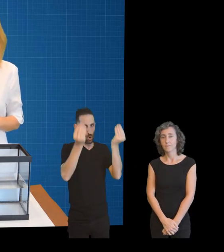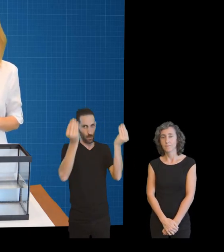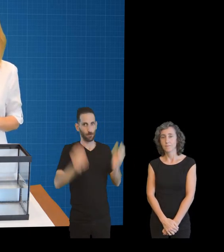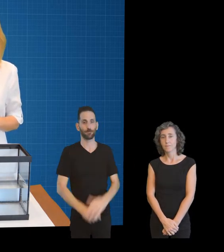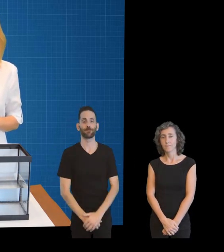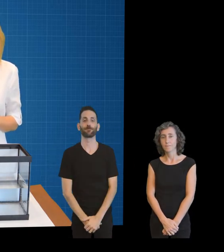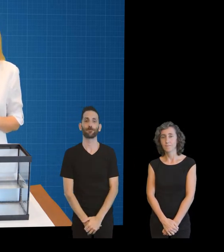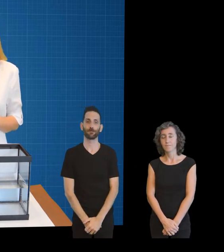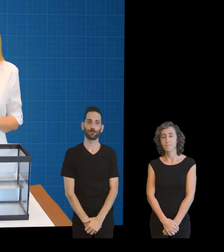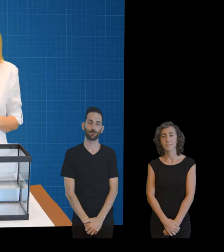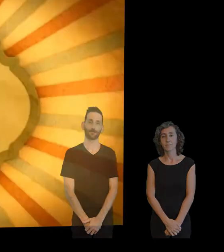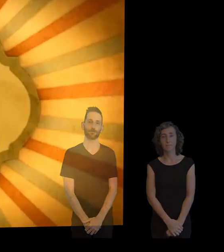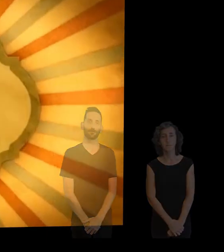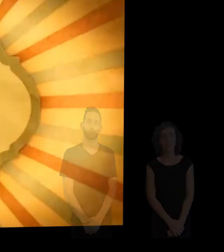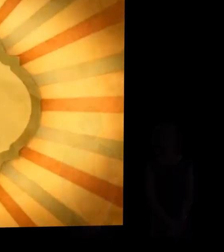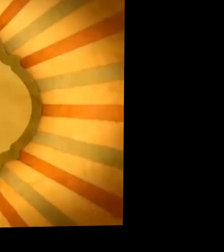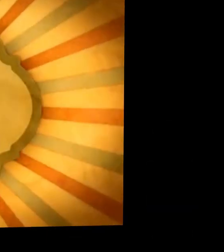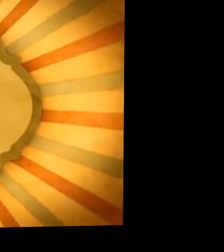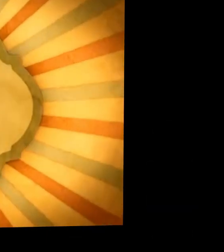mellor.